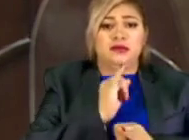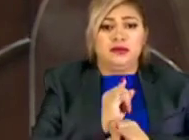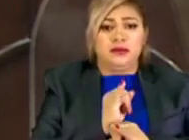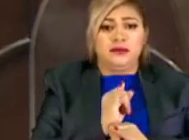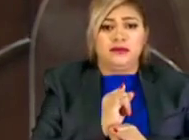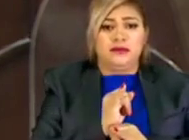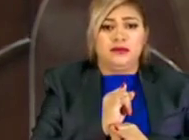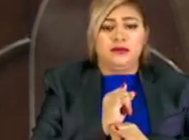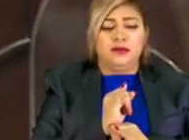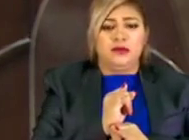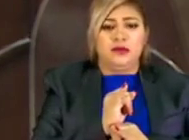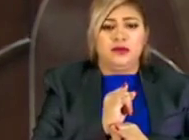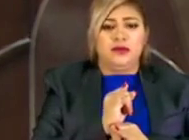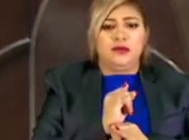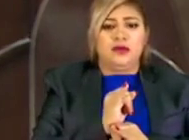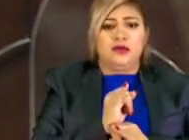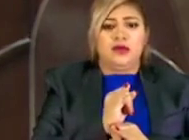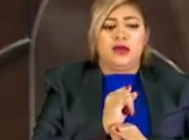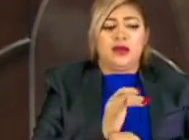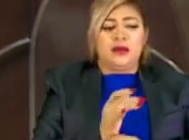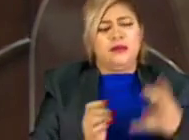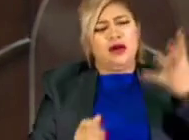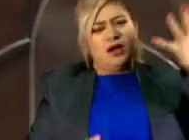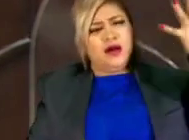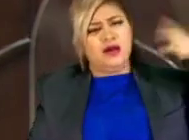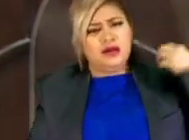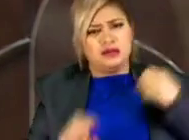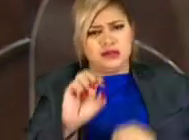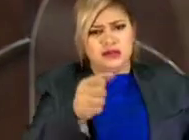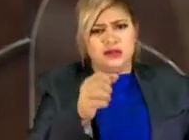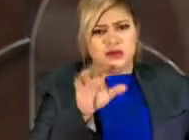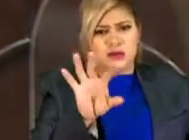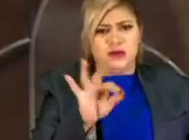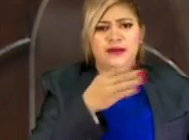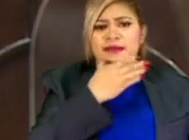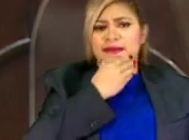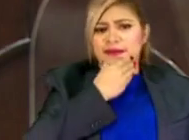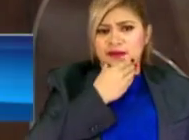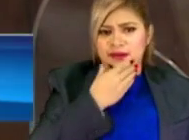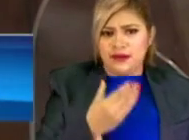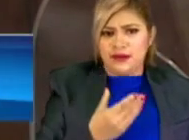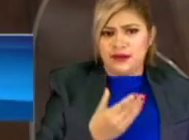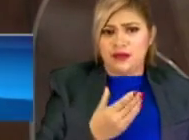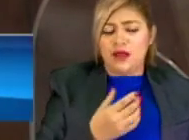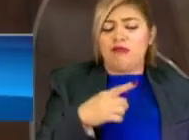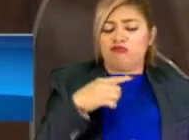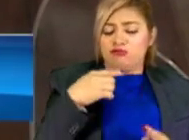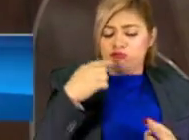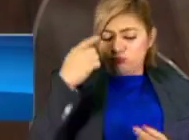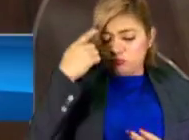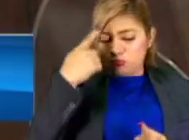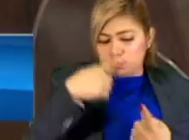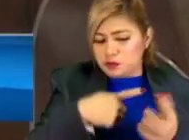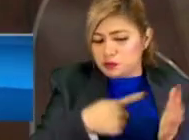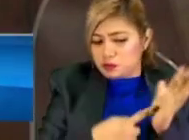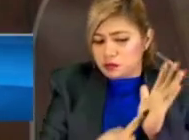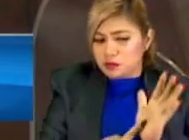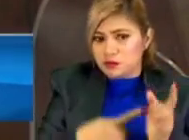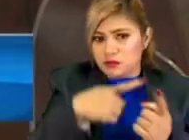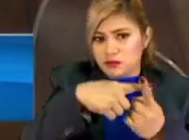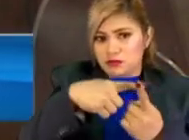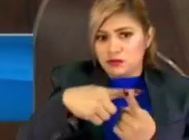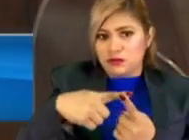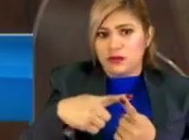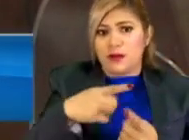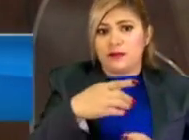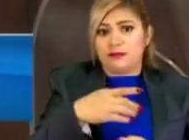El movimiento comercial del pasado diciembre es una muestra positiva de la recuperación